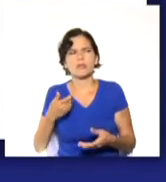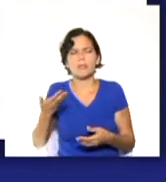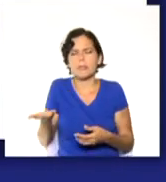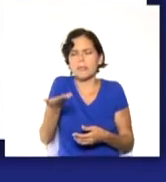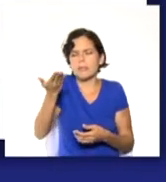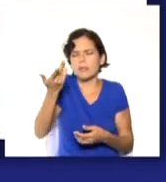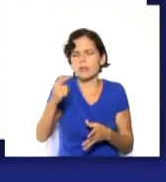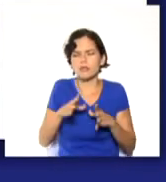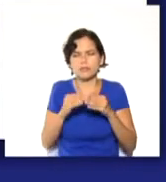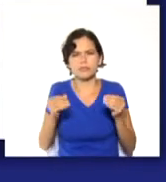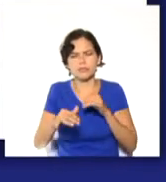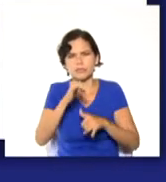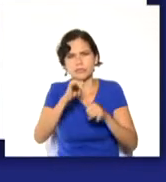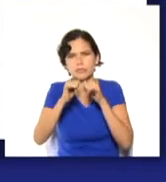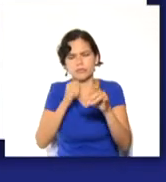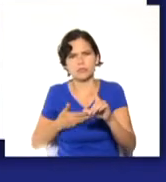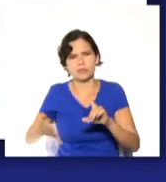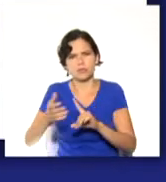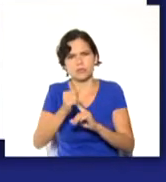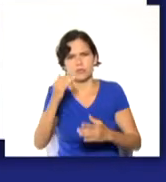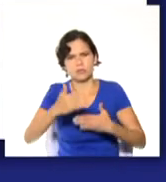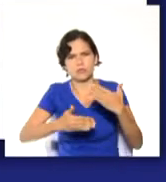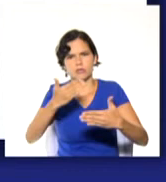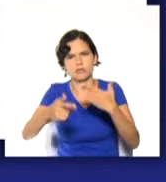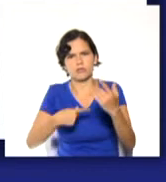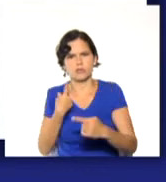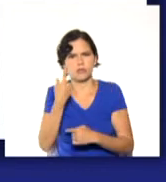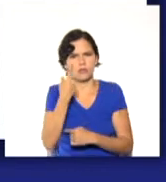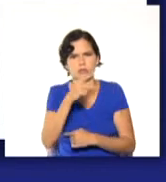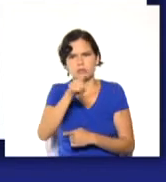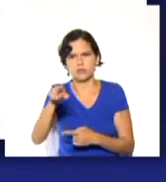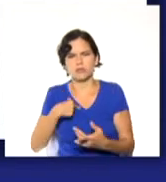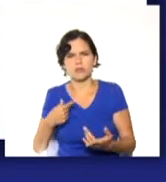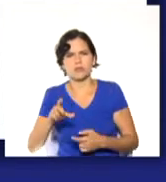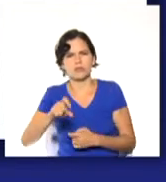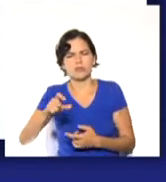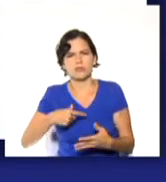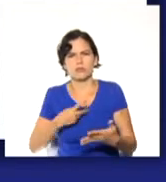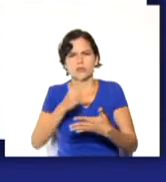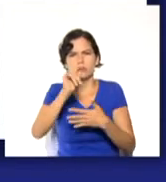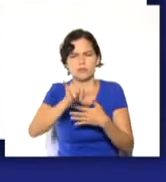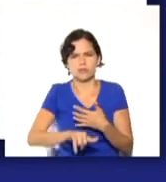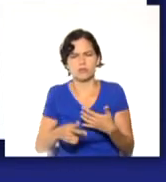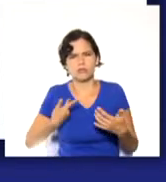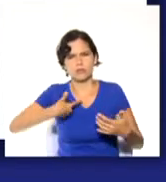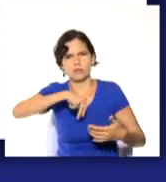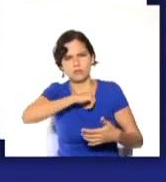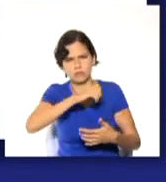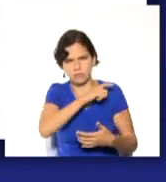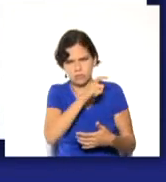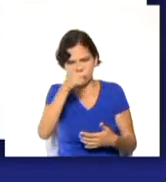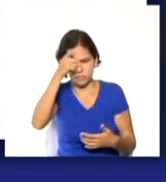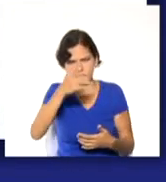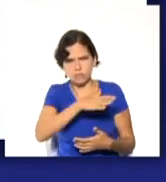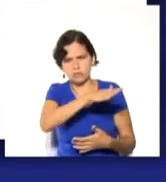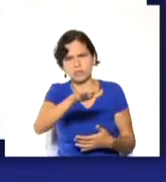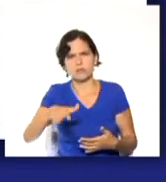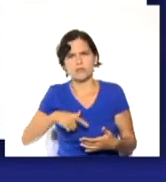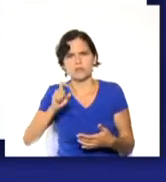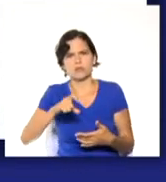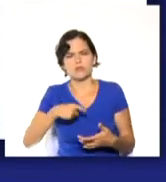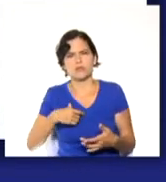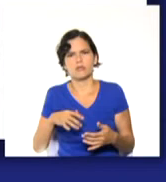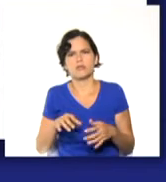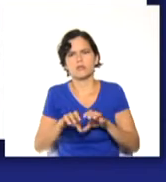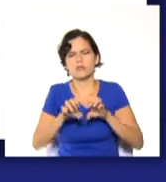la información que vamos a encontrar a través de los procesos de observación será relevante para el proyecto. Nuestra población con necesidades educativas especiales y o con